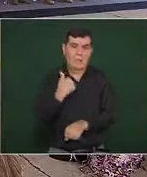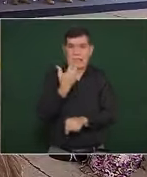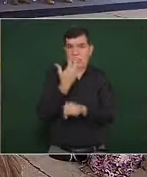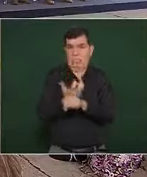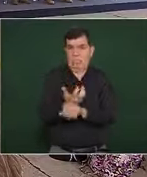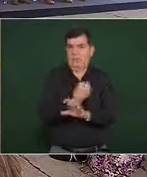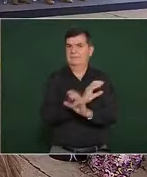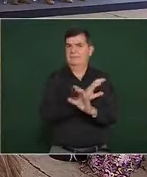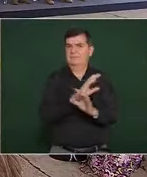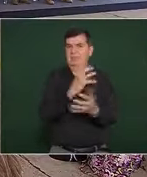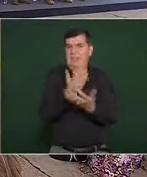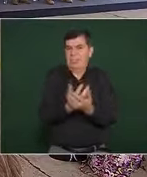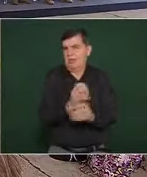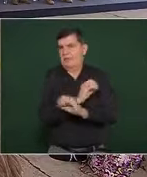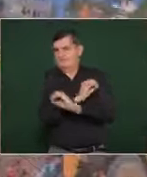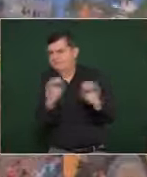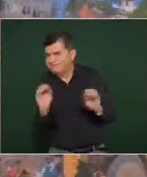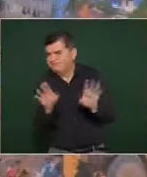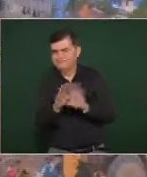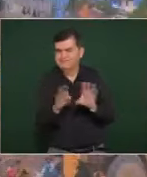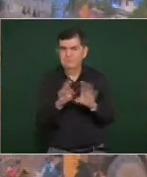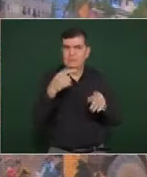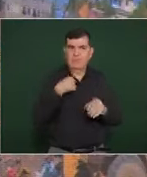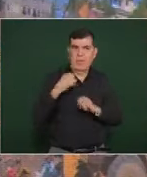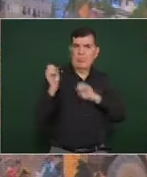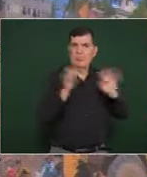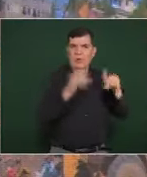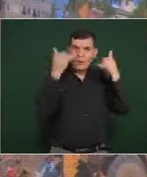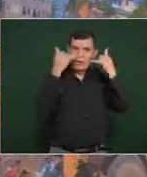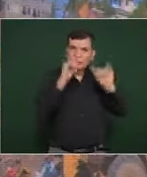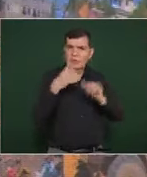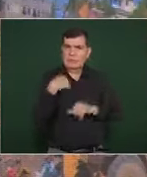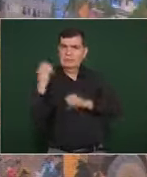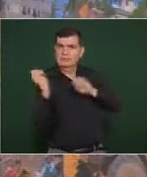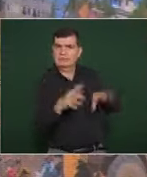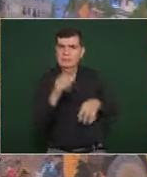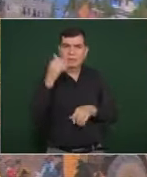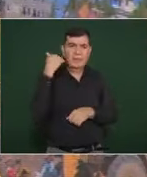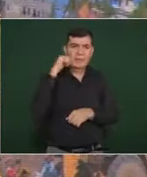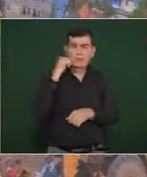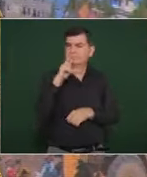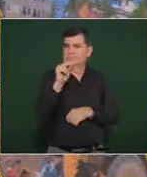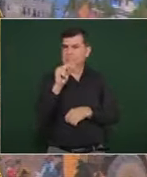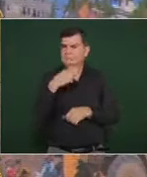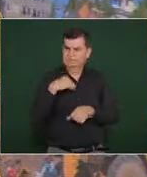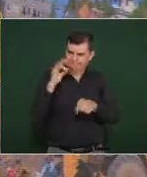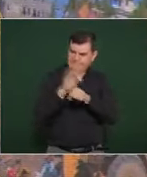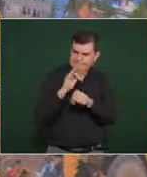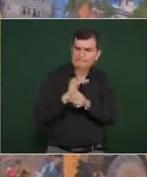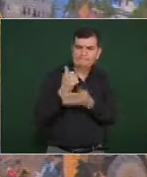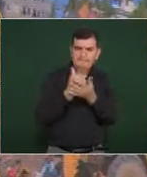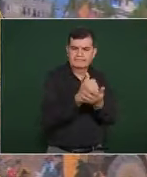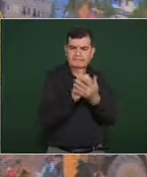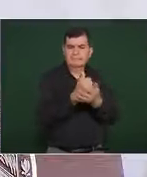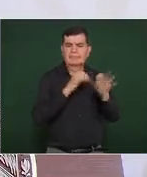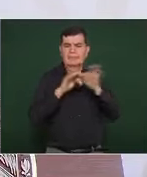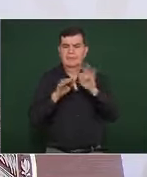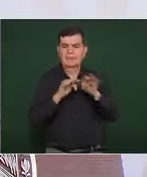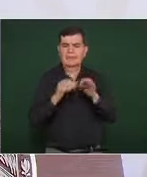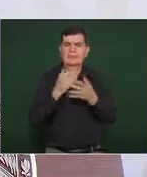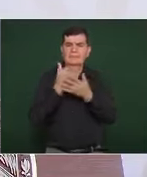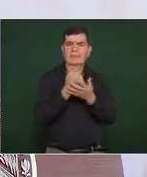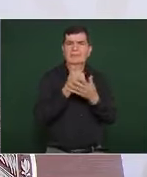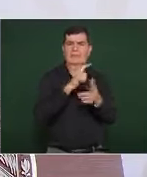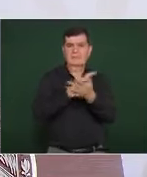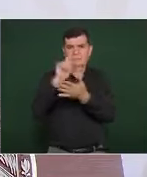no vamos a dejar solo ni Acapulco ni a Coyuca de Benítez en este punto que es muy importante, vamos a seguir trabajando en